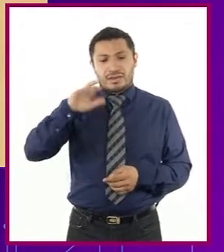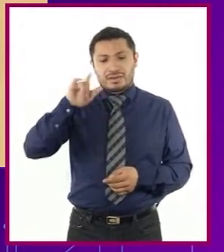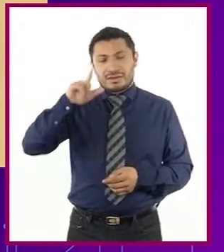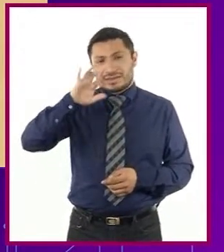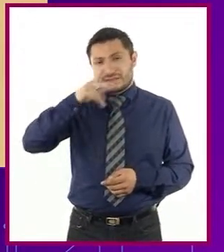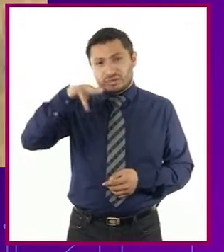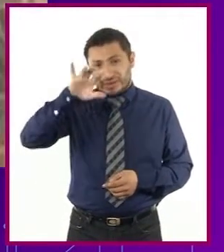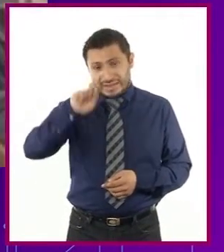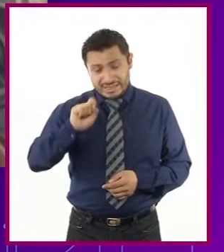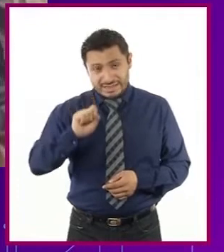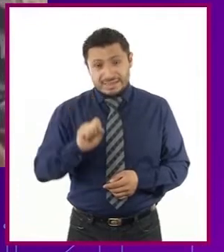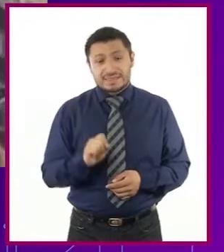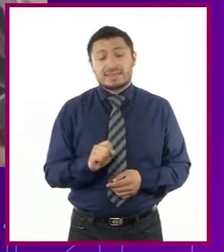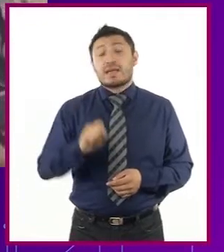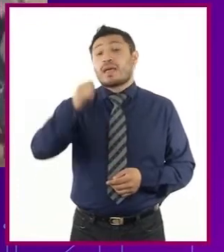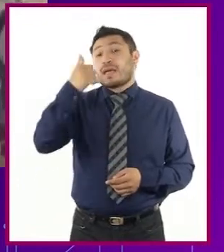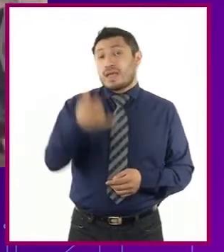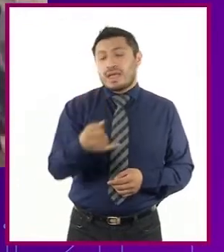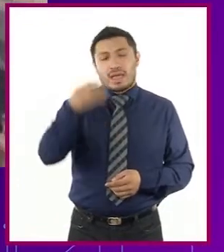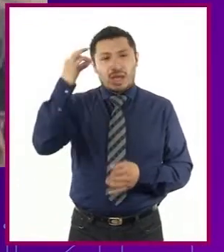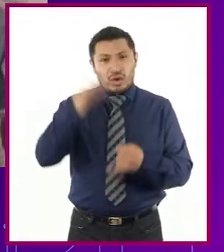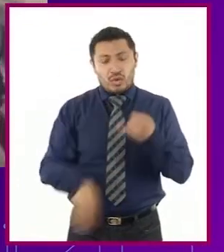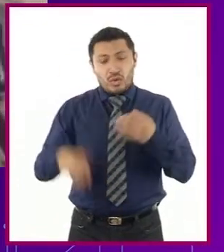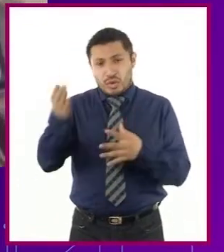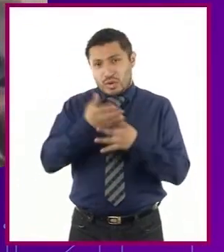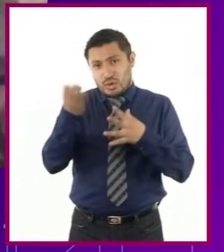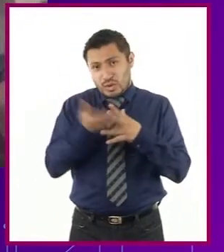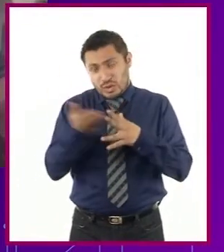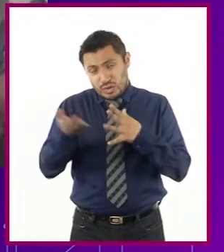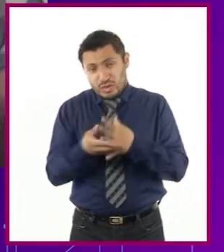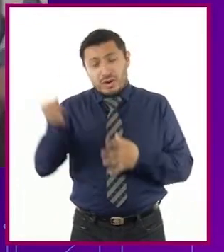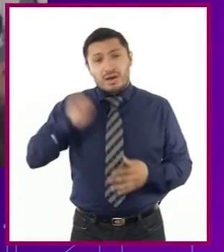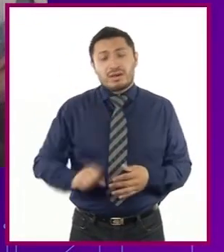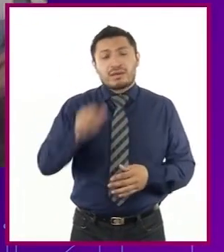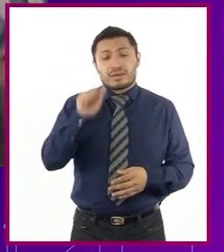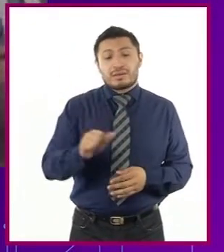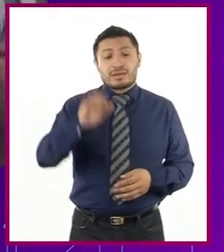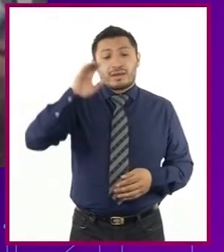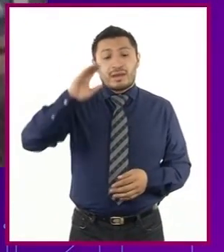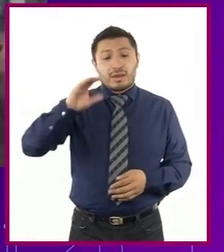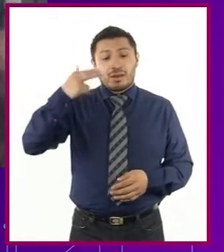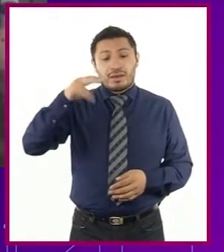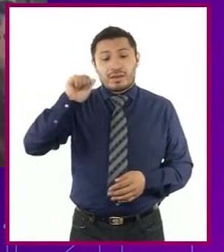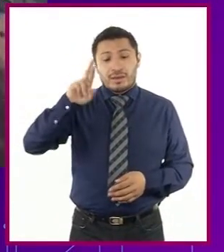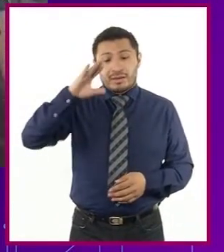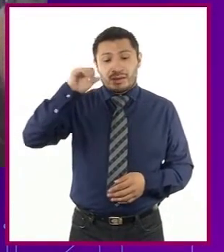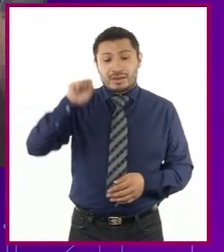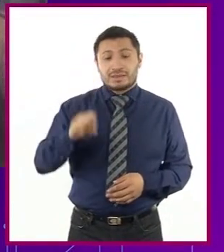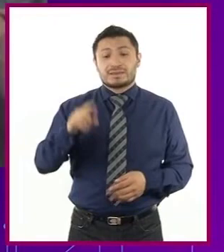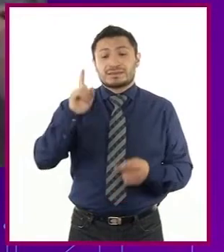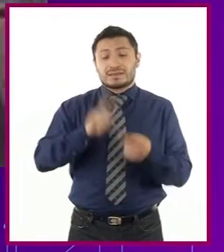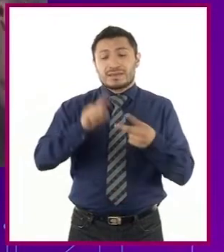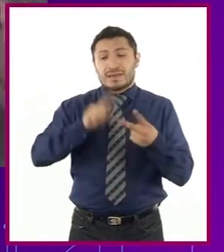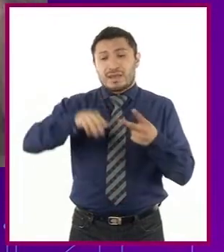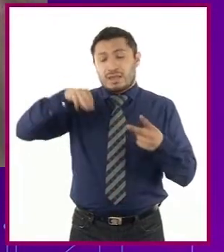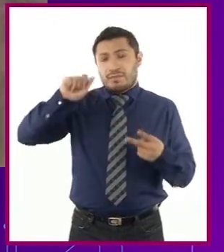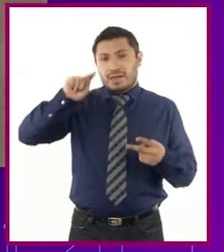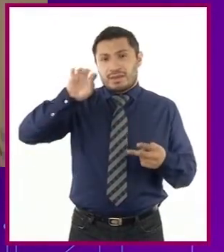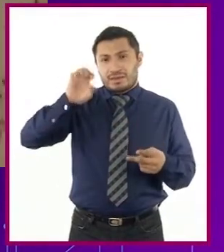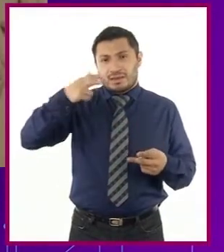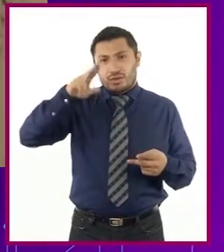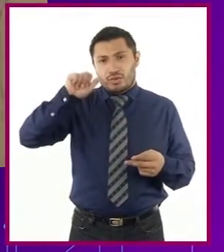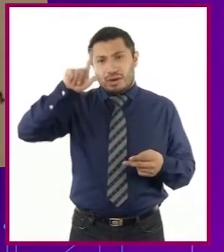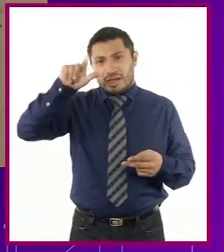Chalchihuites y durante el último cuarto del siglo XVI, Charcas y Matehuala en San Luis Potosí.